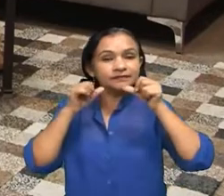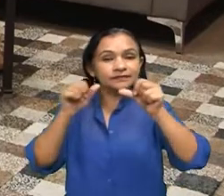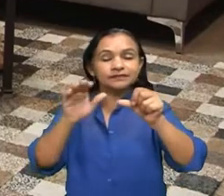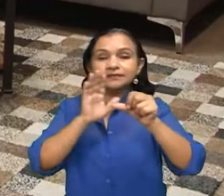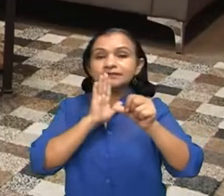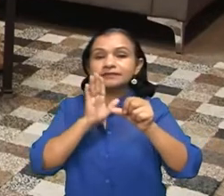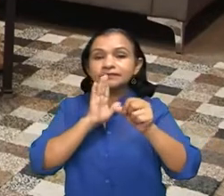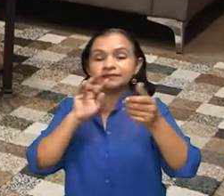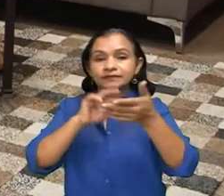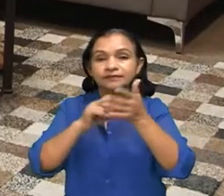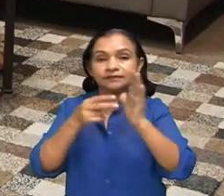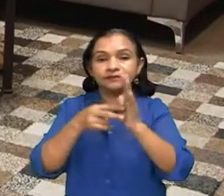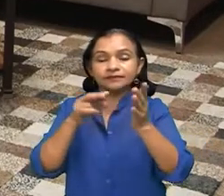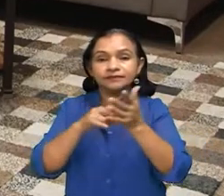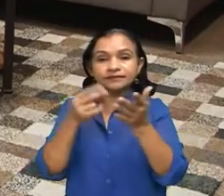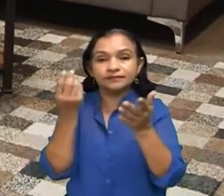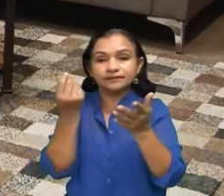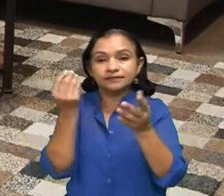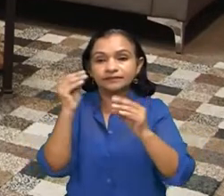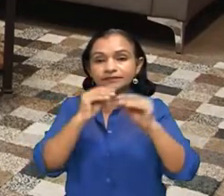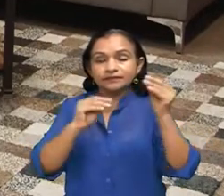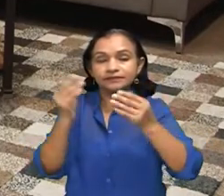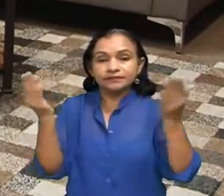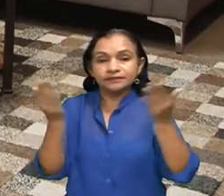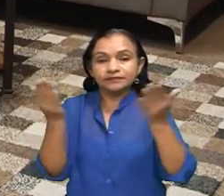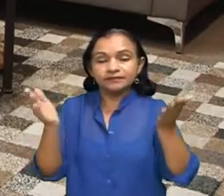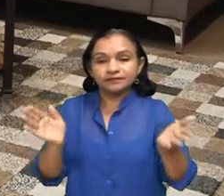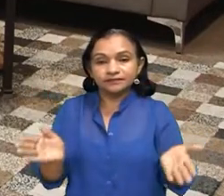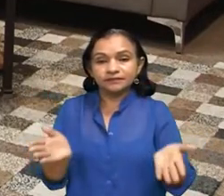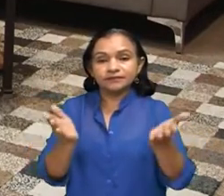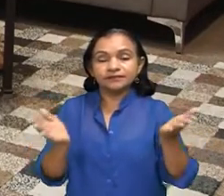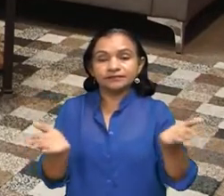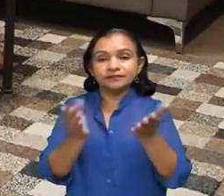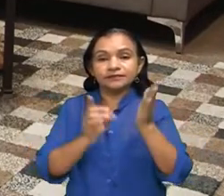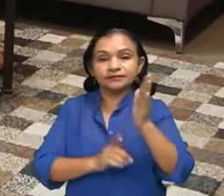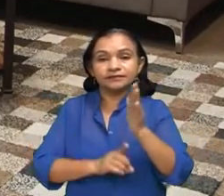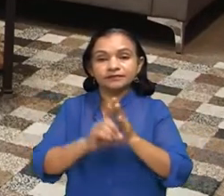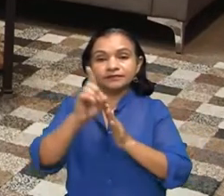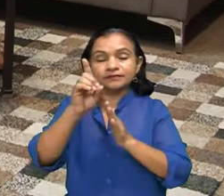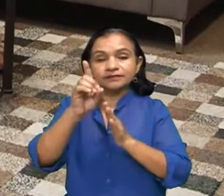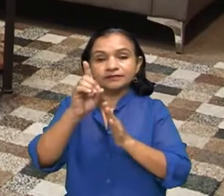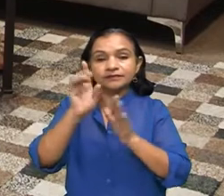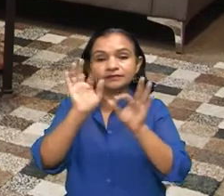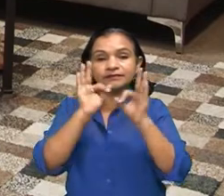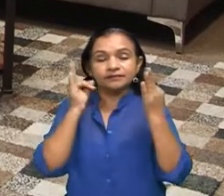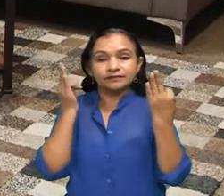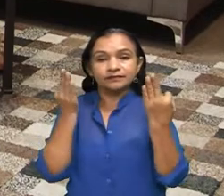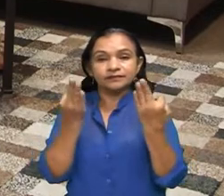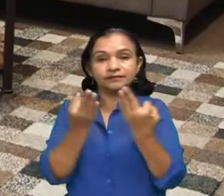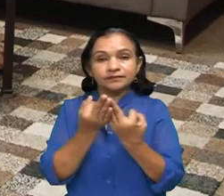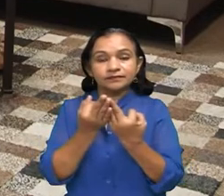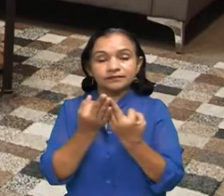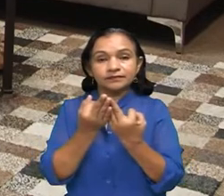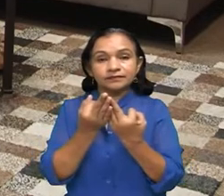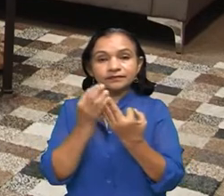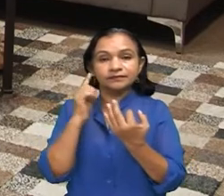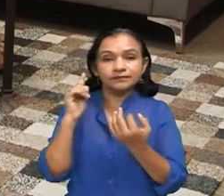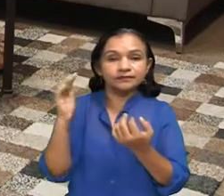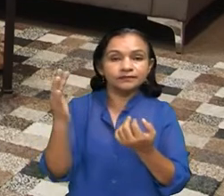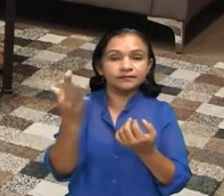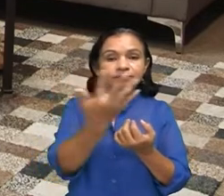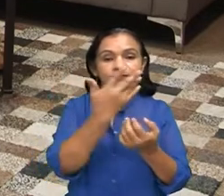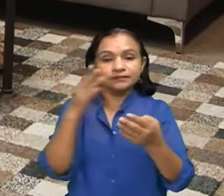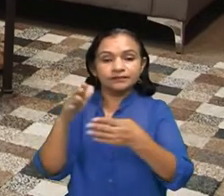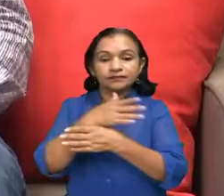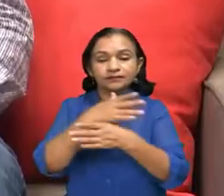que significa economía creativa y cómo fomenta precisamente el desarrollo de nuestras familias a partir de todos estos